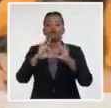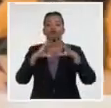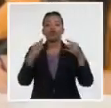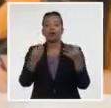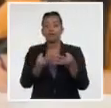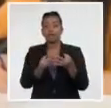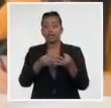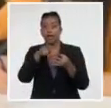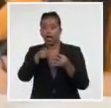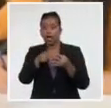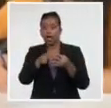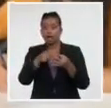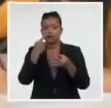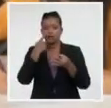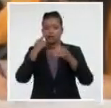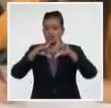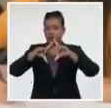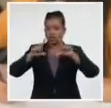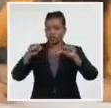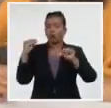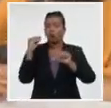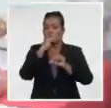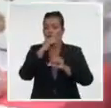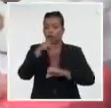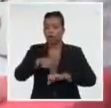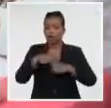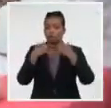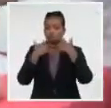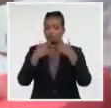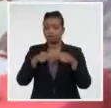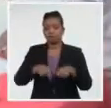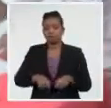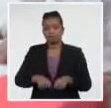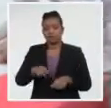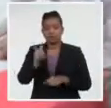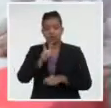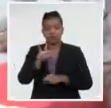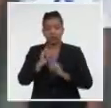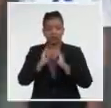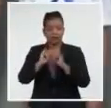texto moderno y atemperado a la nación actual. Desde Venezuela fue un